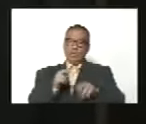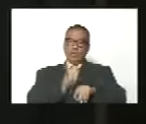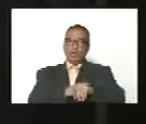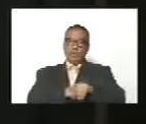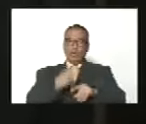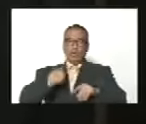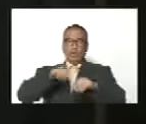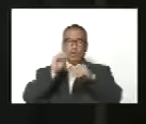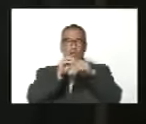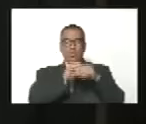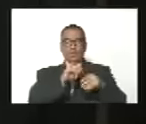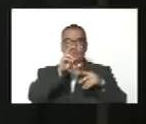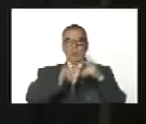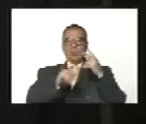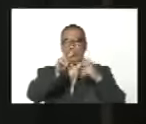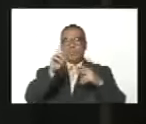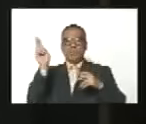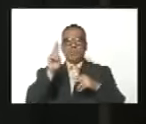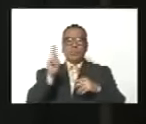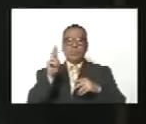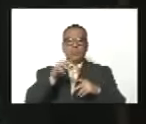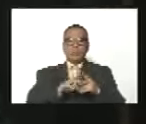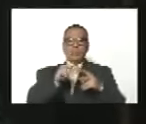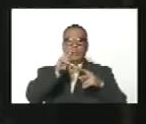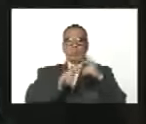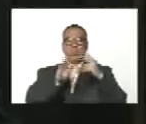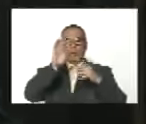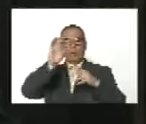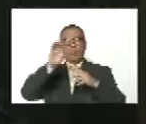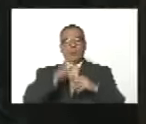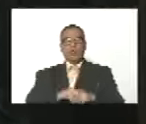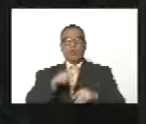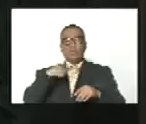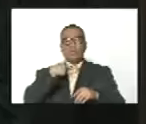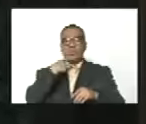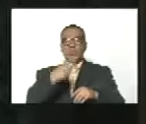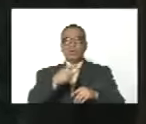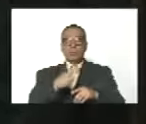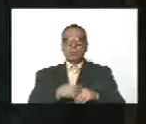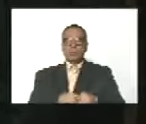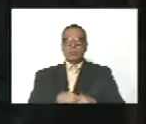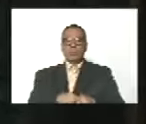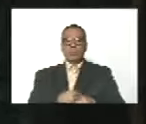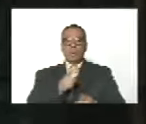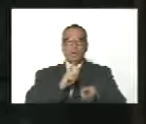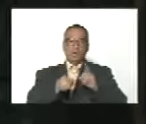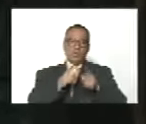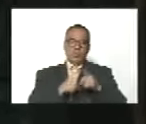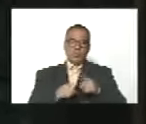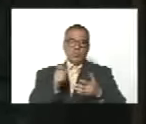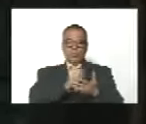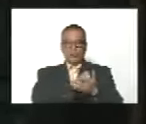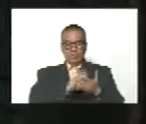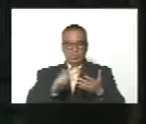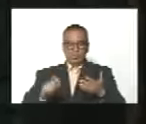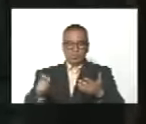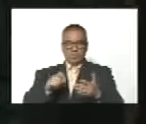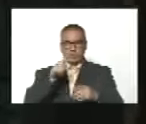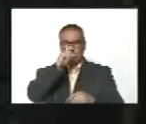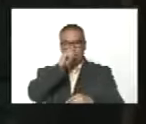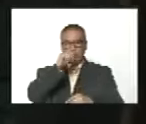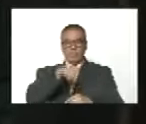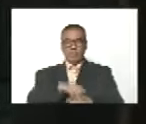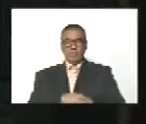nuestra llamada Segunda República o Segunda Patria, como se le menciona en algunos documentos de la